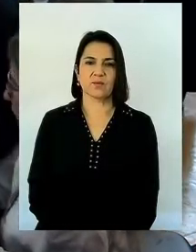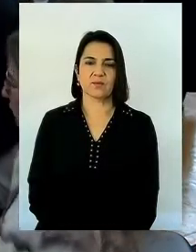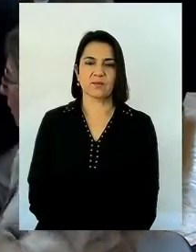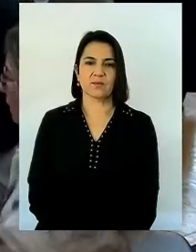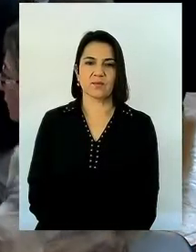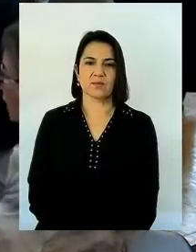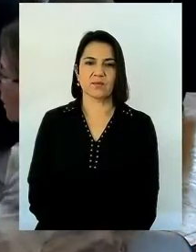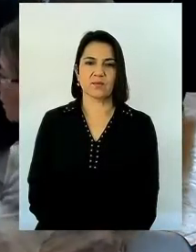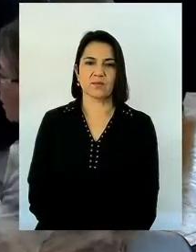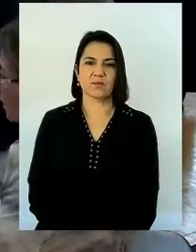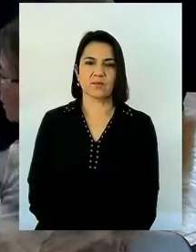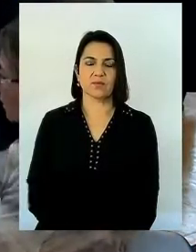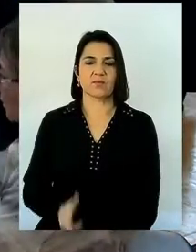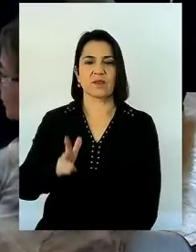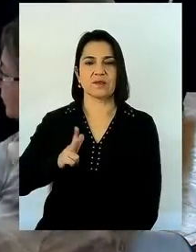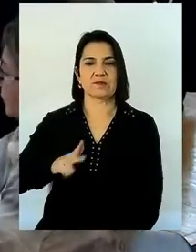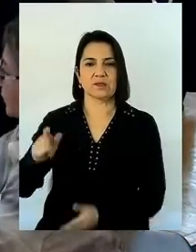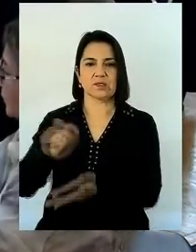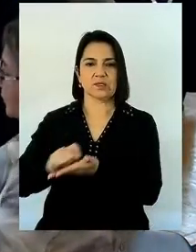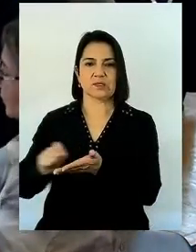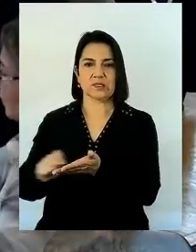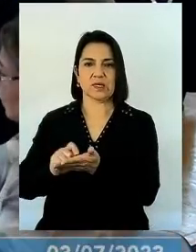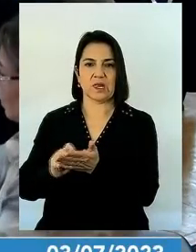El señor secretario dará lectura a la cuenta.